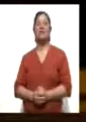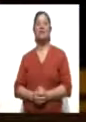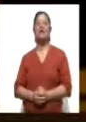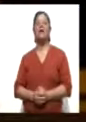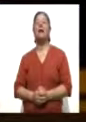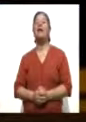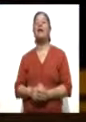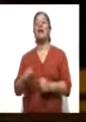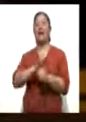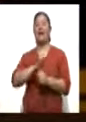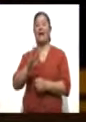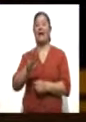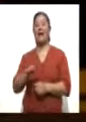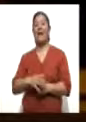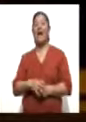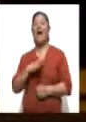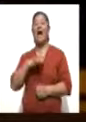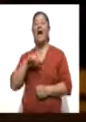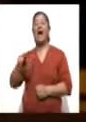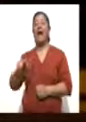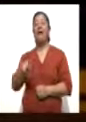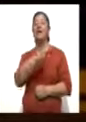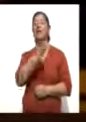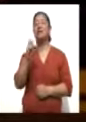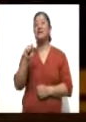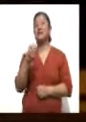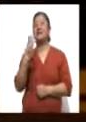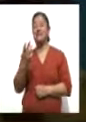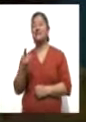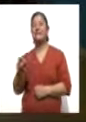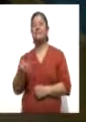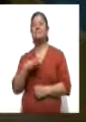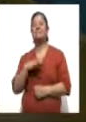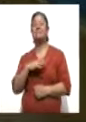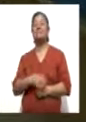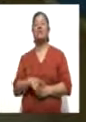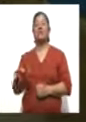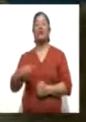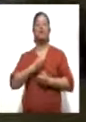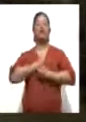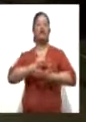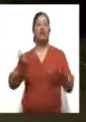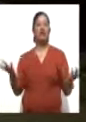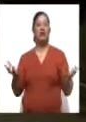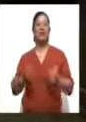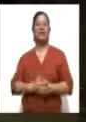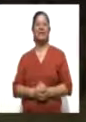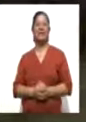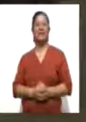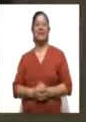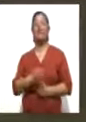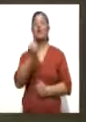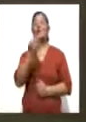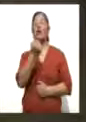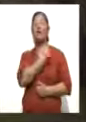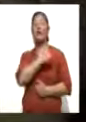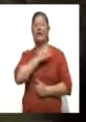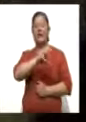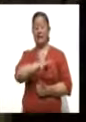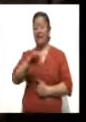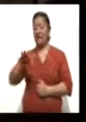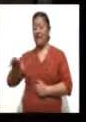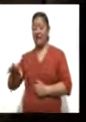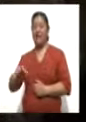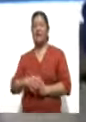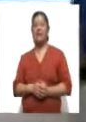COVID-19, correspondiente a 263 viales, las cuales serán distribuidas a 19 centros de salud del Ministerio de Salud,